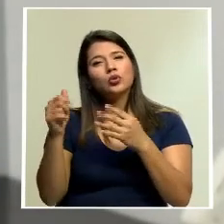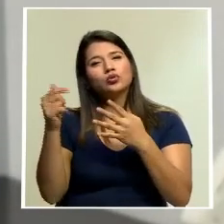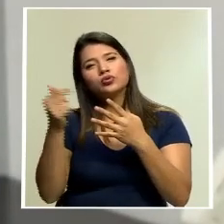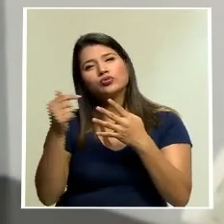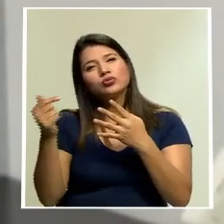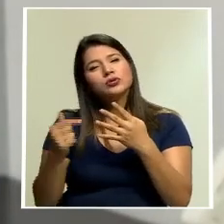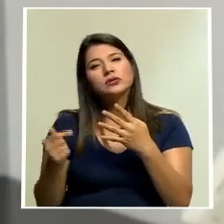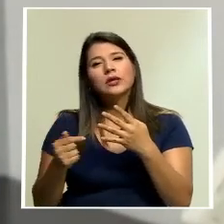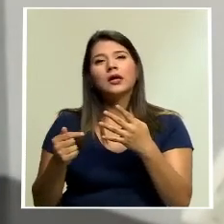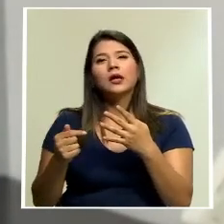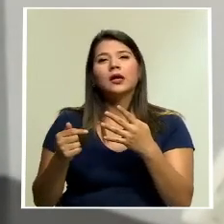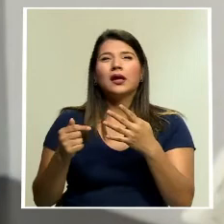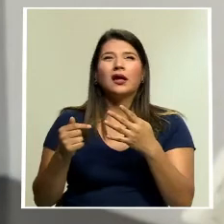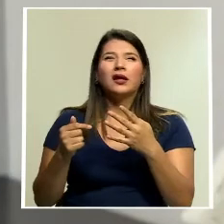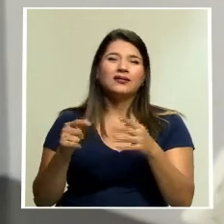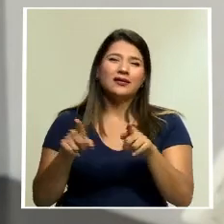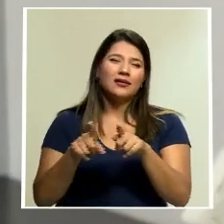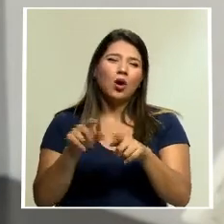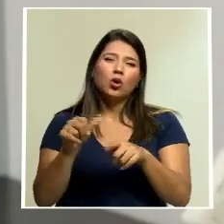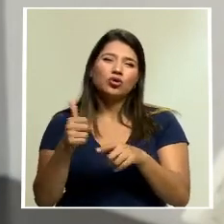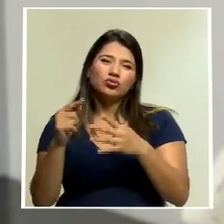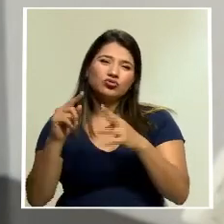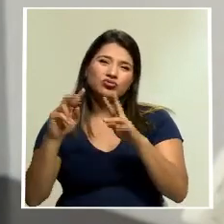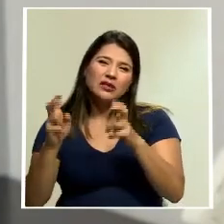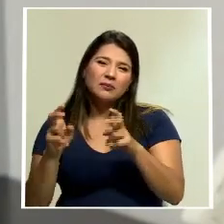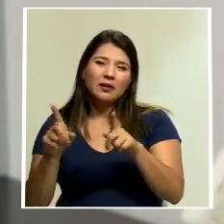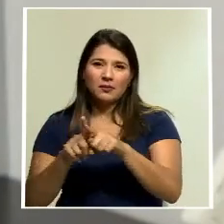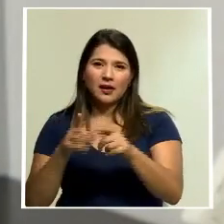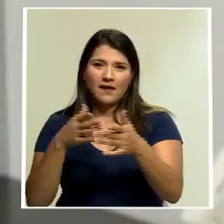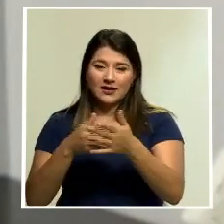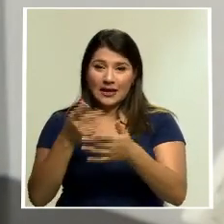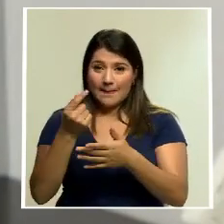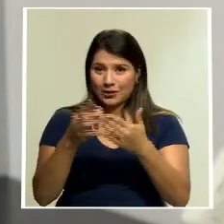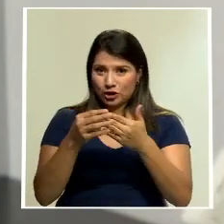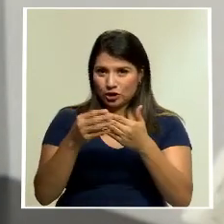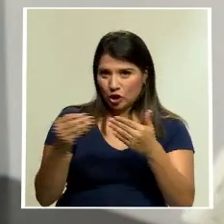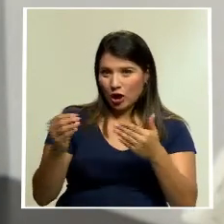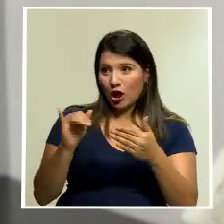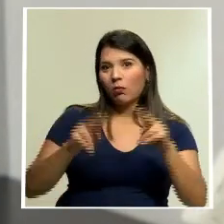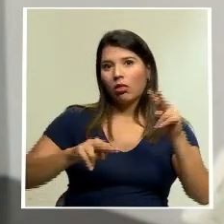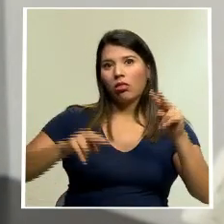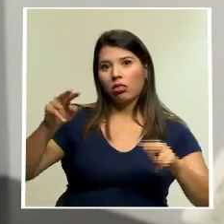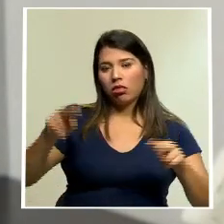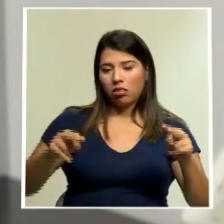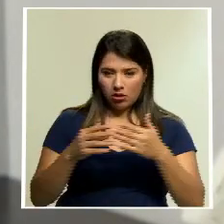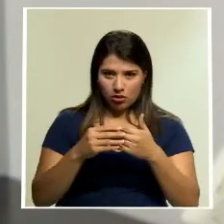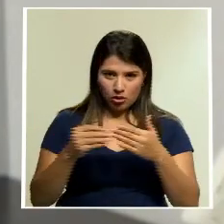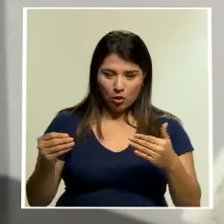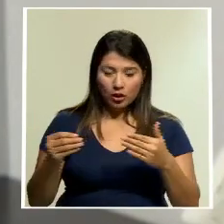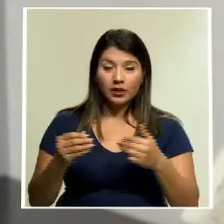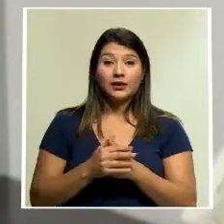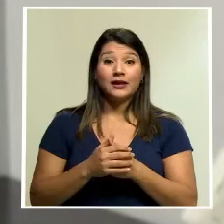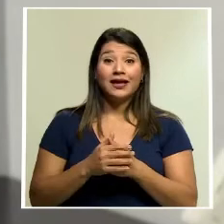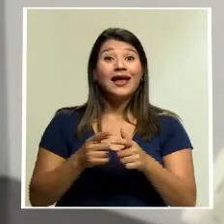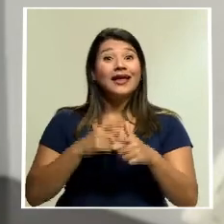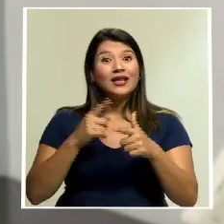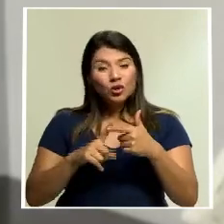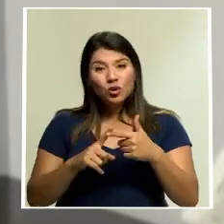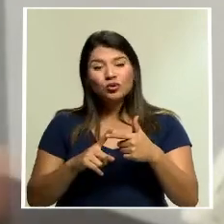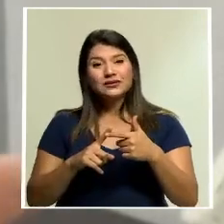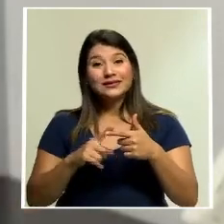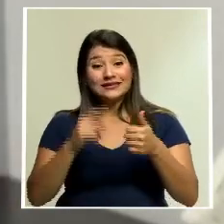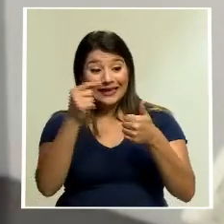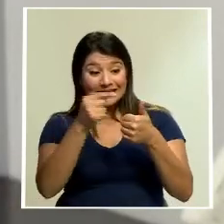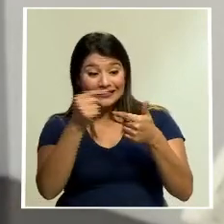influyen, como el cambio de dólar y demás. Bueno, por ahí está más o menos establecido el precio de